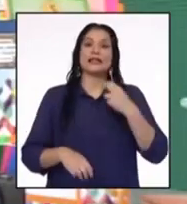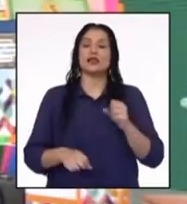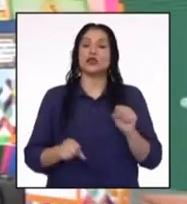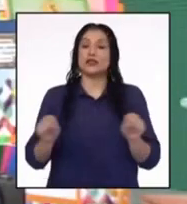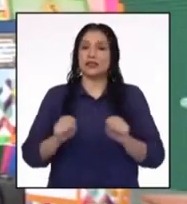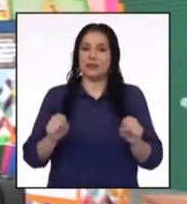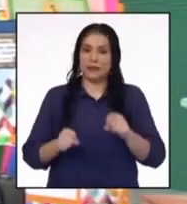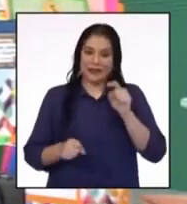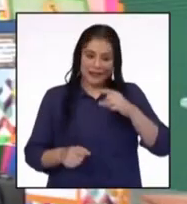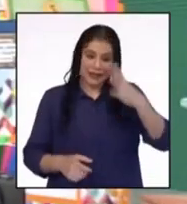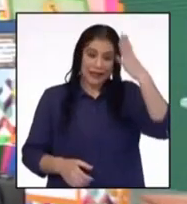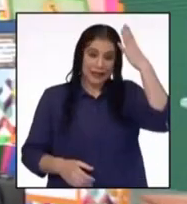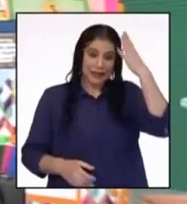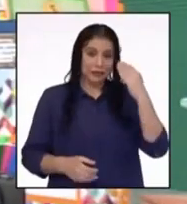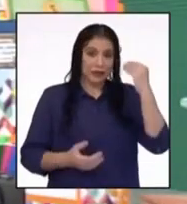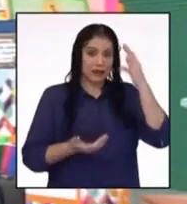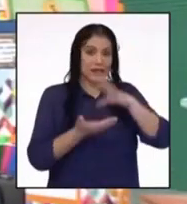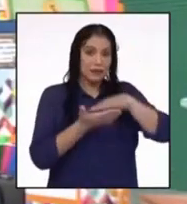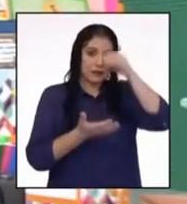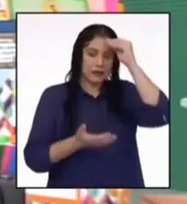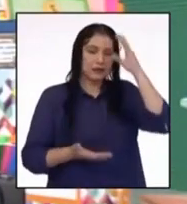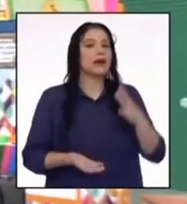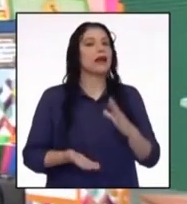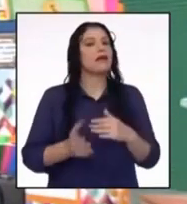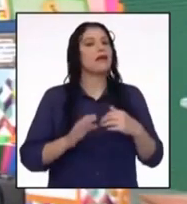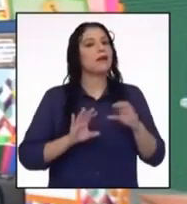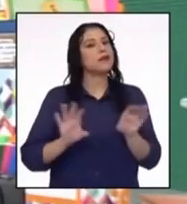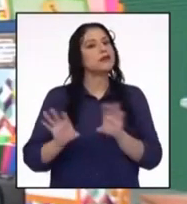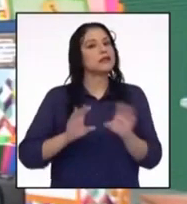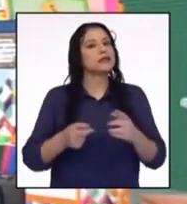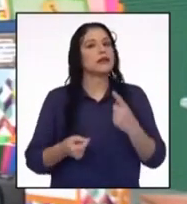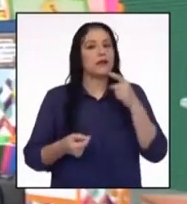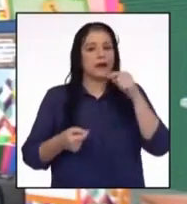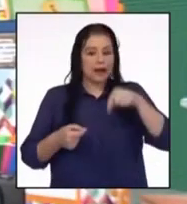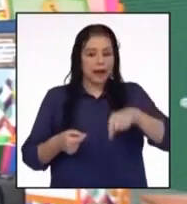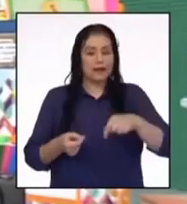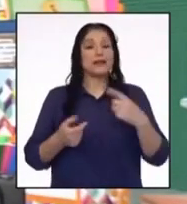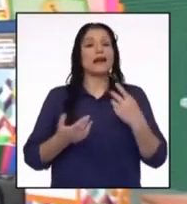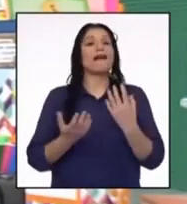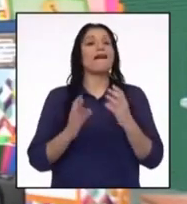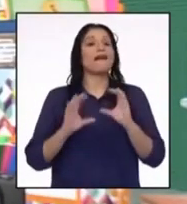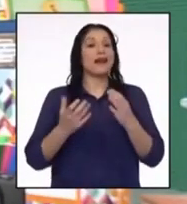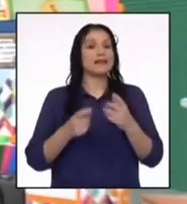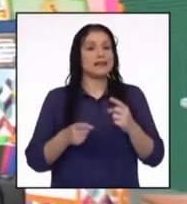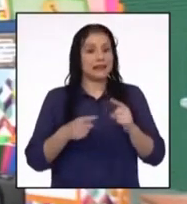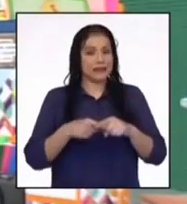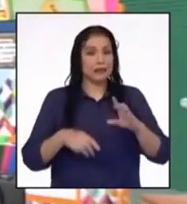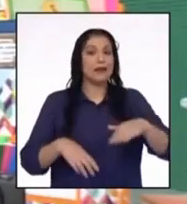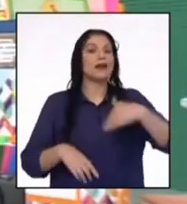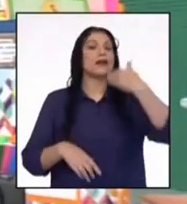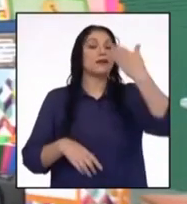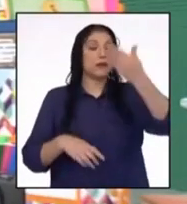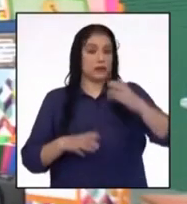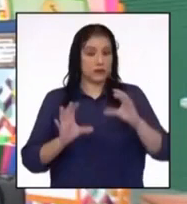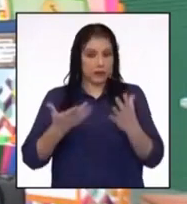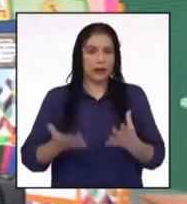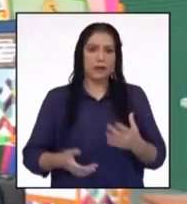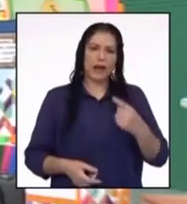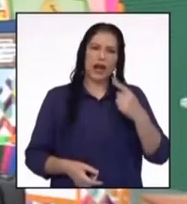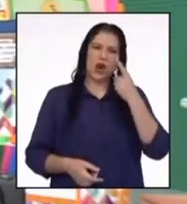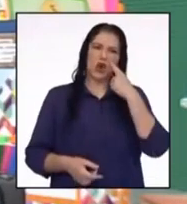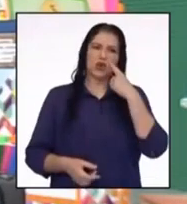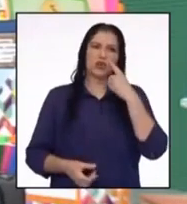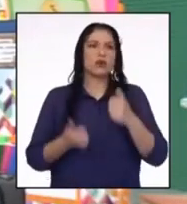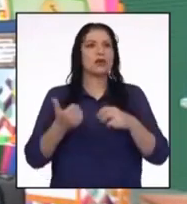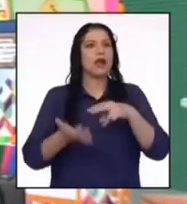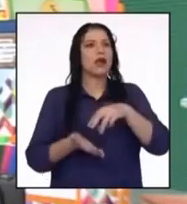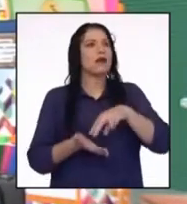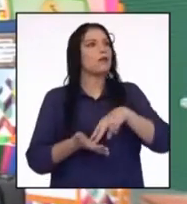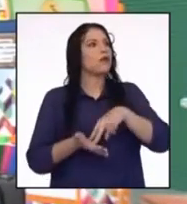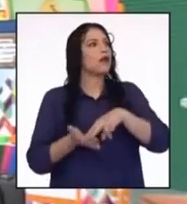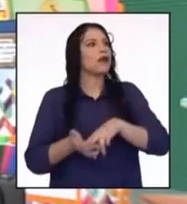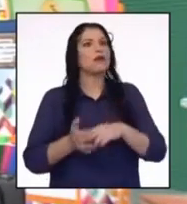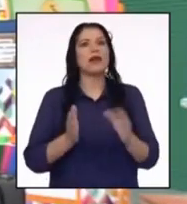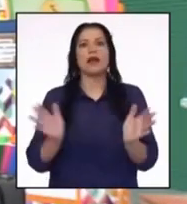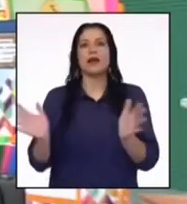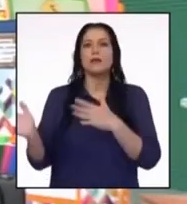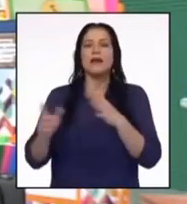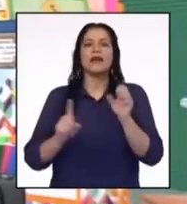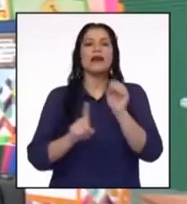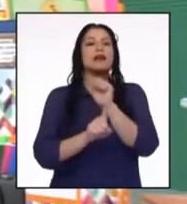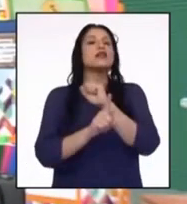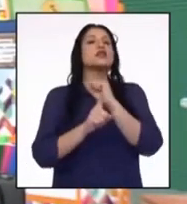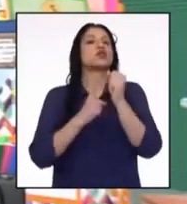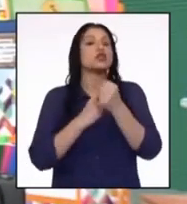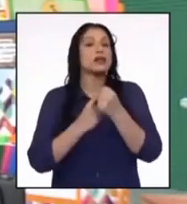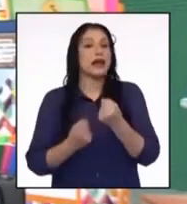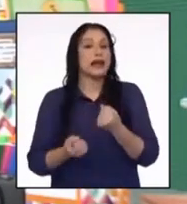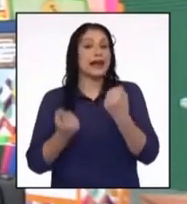Esta experiencia de aprendizaje la desarrollaremos durante el presente programa y el siguiente, para conocer la vulnerabilidad ambiental,